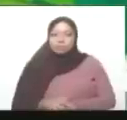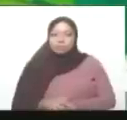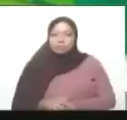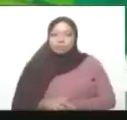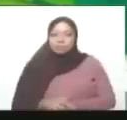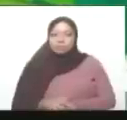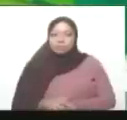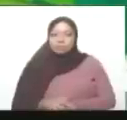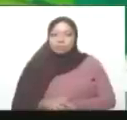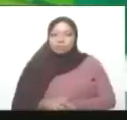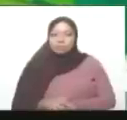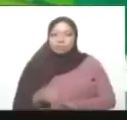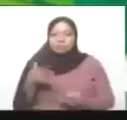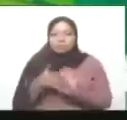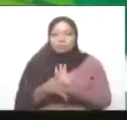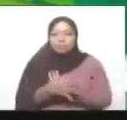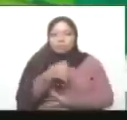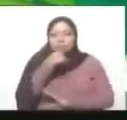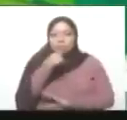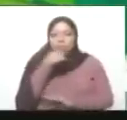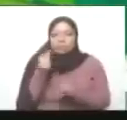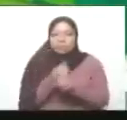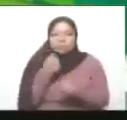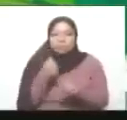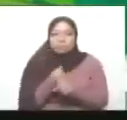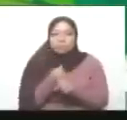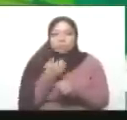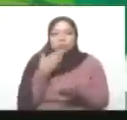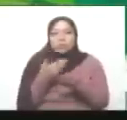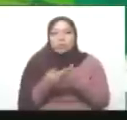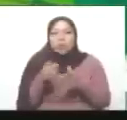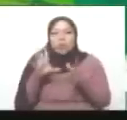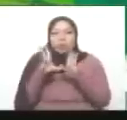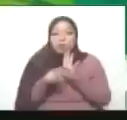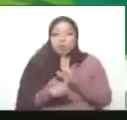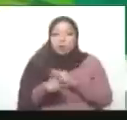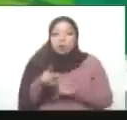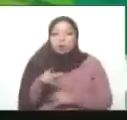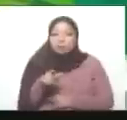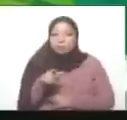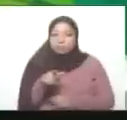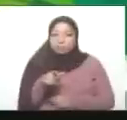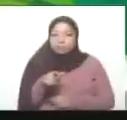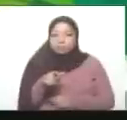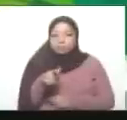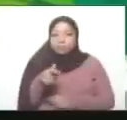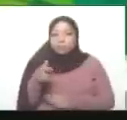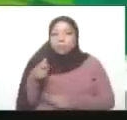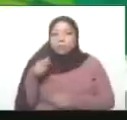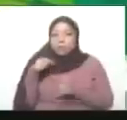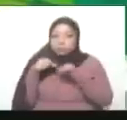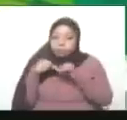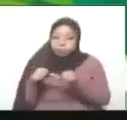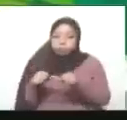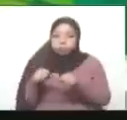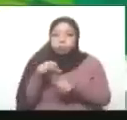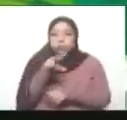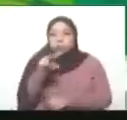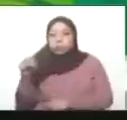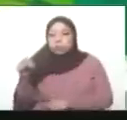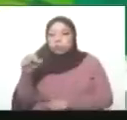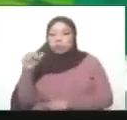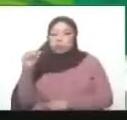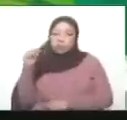de esta materia porque es una materia por donde nos quieren agredir despojar robar es un robo continuado de doscientos años